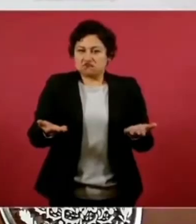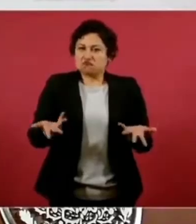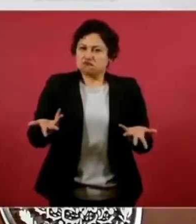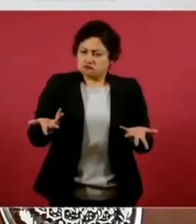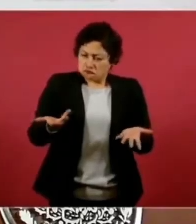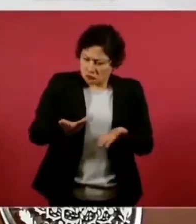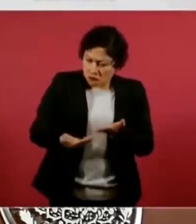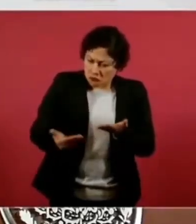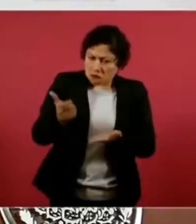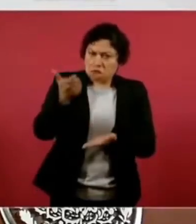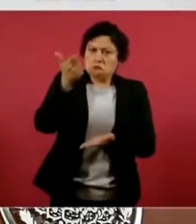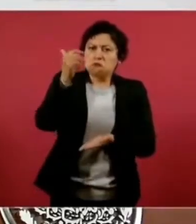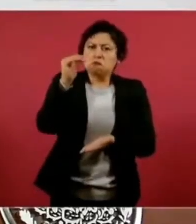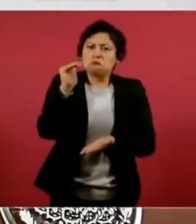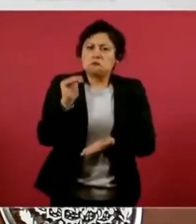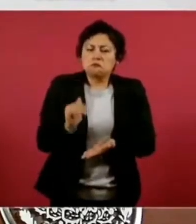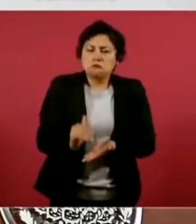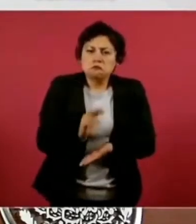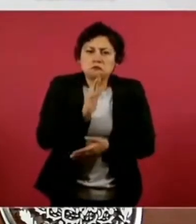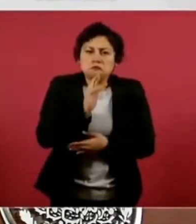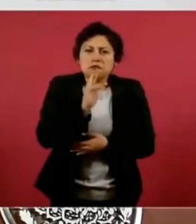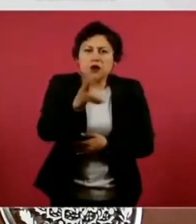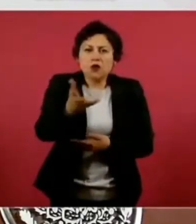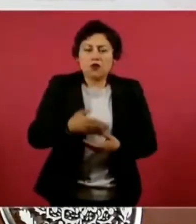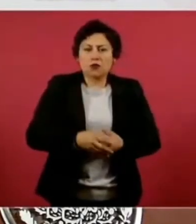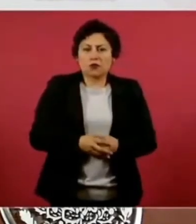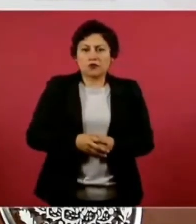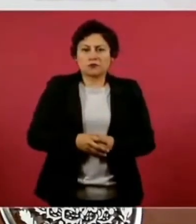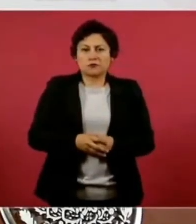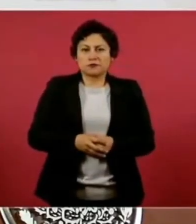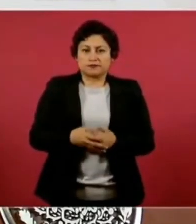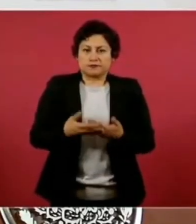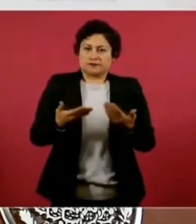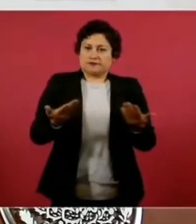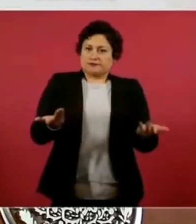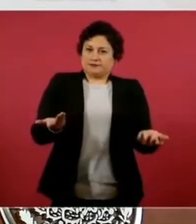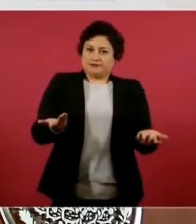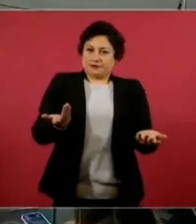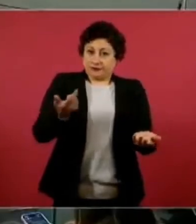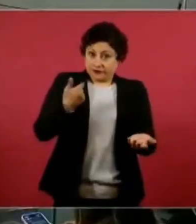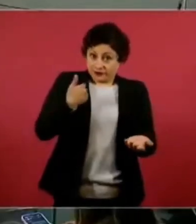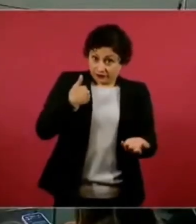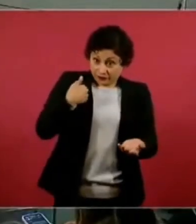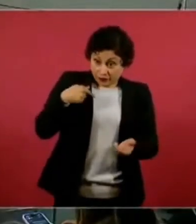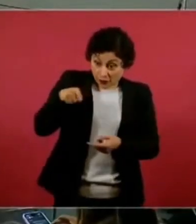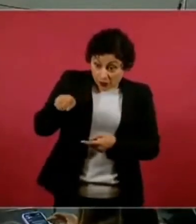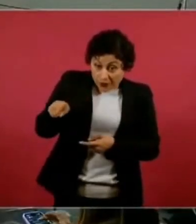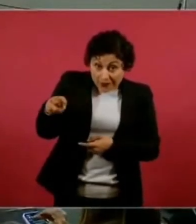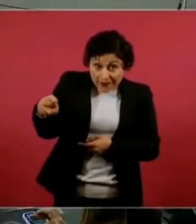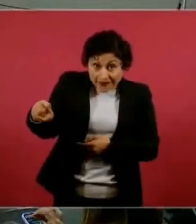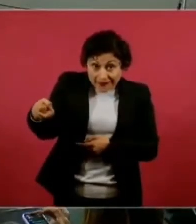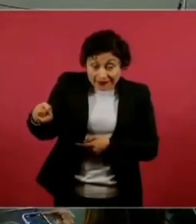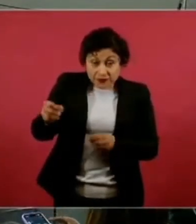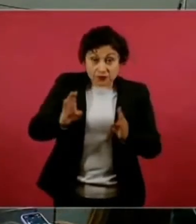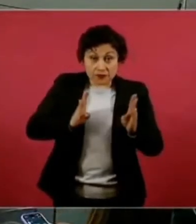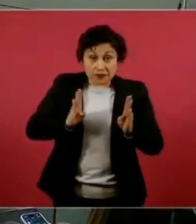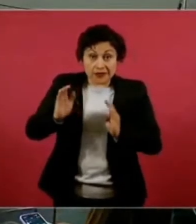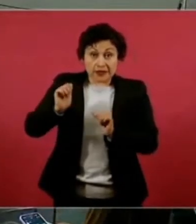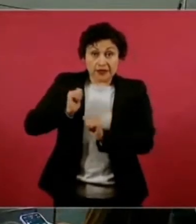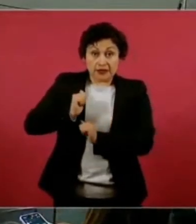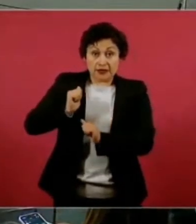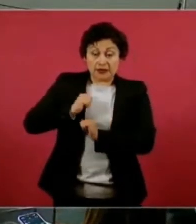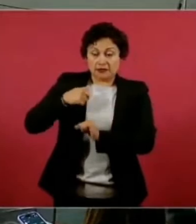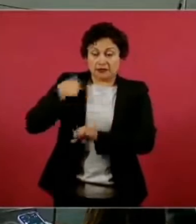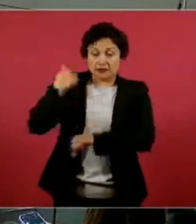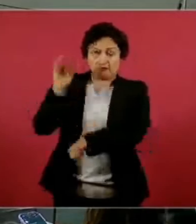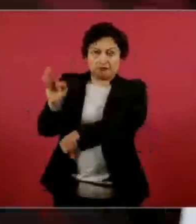Entonces, ¿cómo no voy a defender a quienes nos han ayudado en la